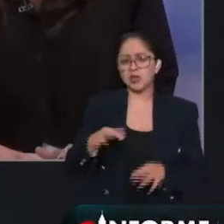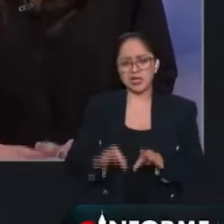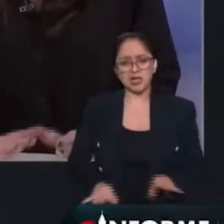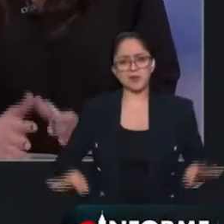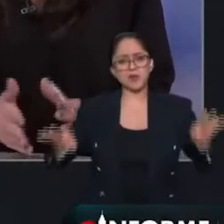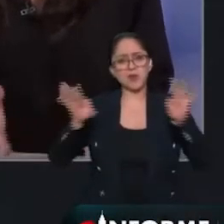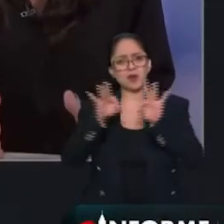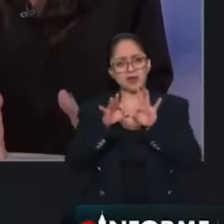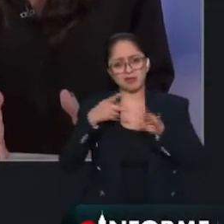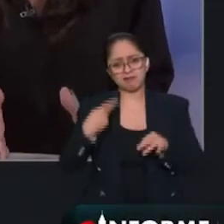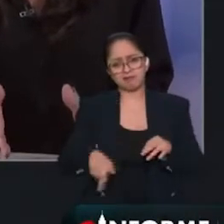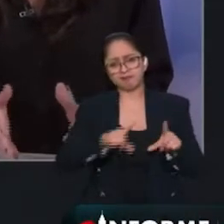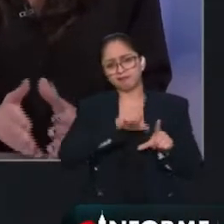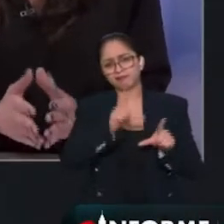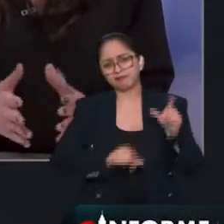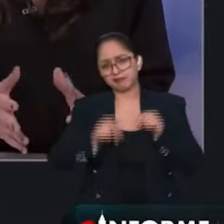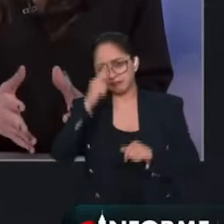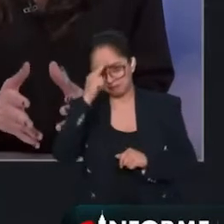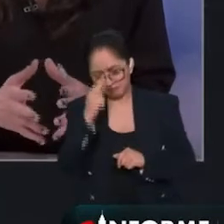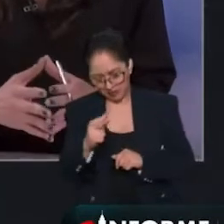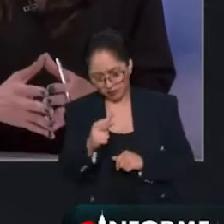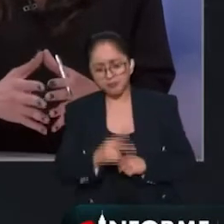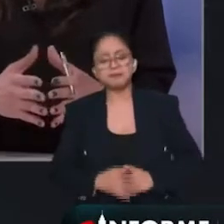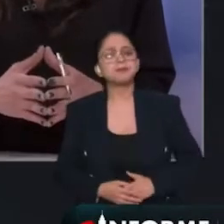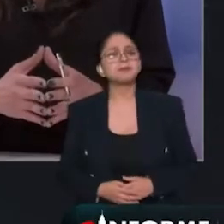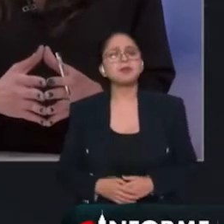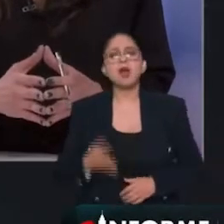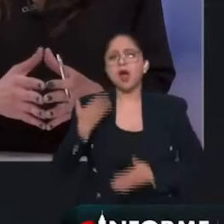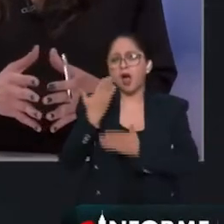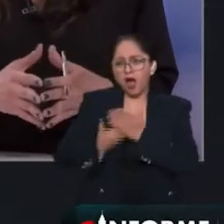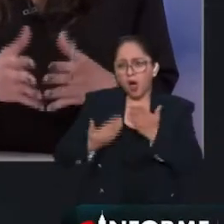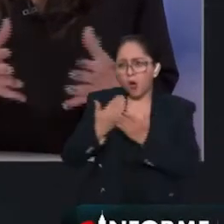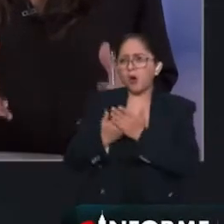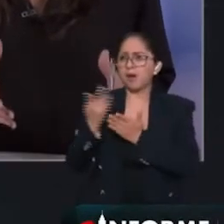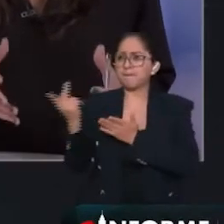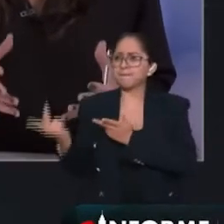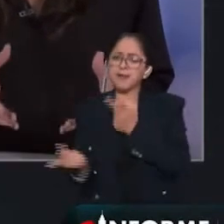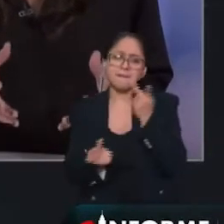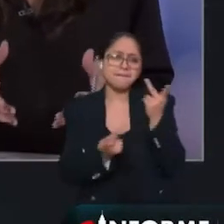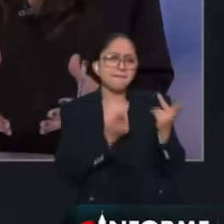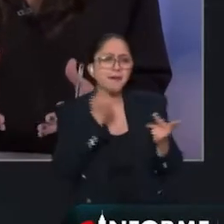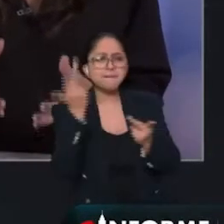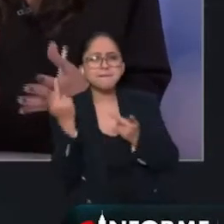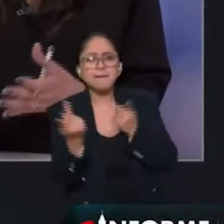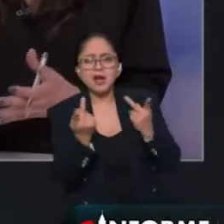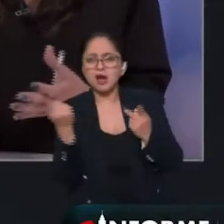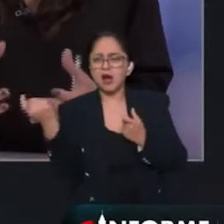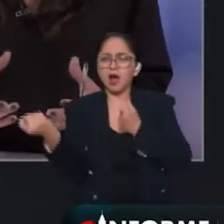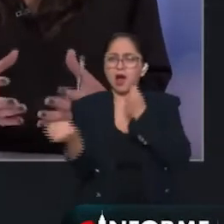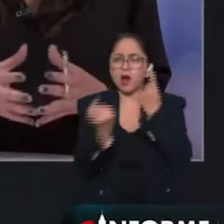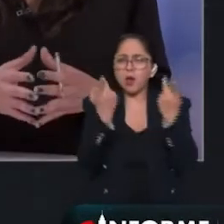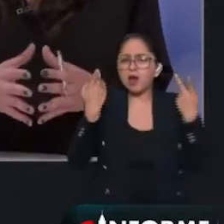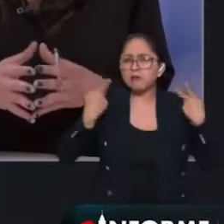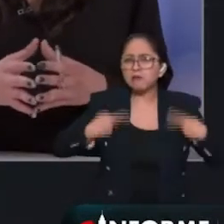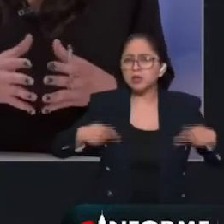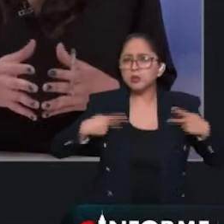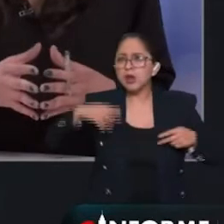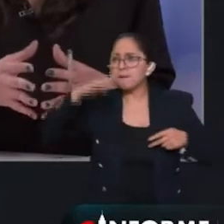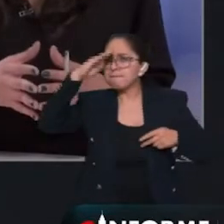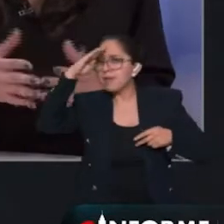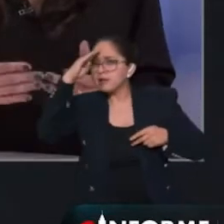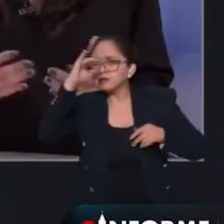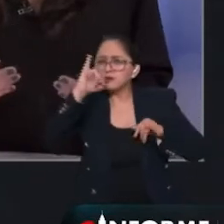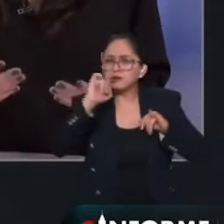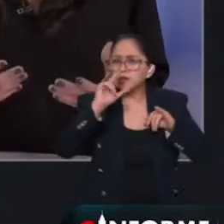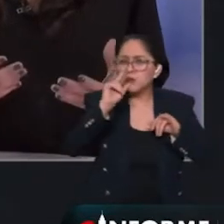y todo este proceso de la consulta y digamos, las reacciones que ha habido entre ciertos grupos, la verdad es que